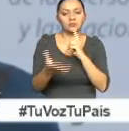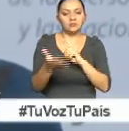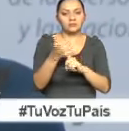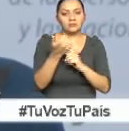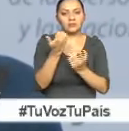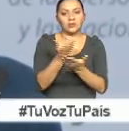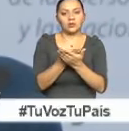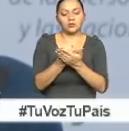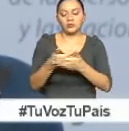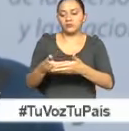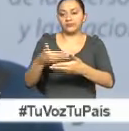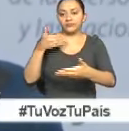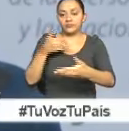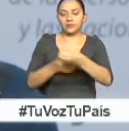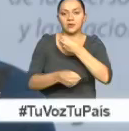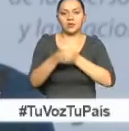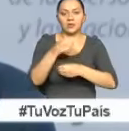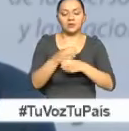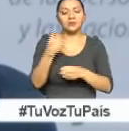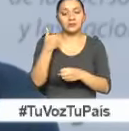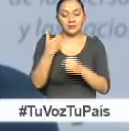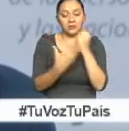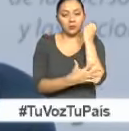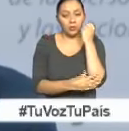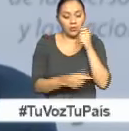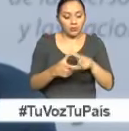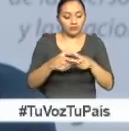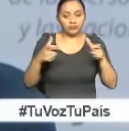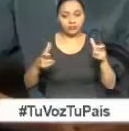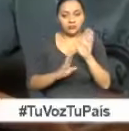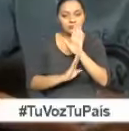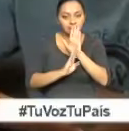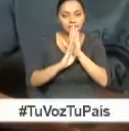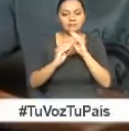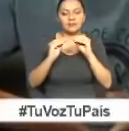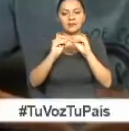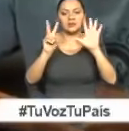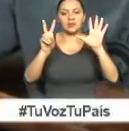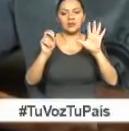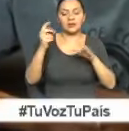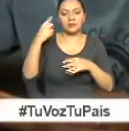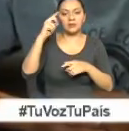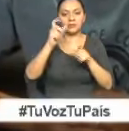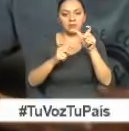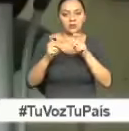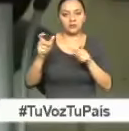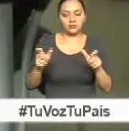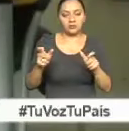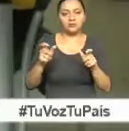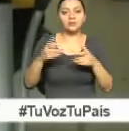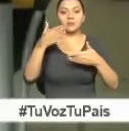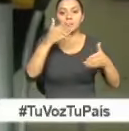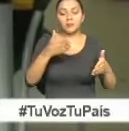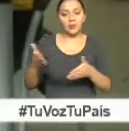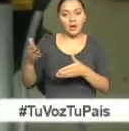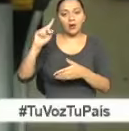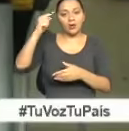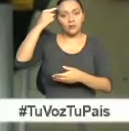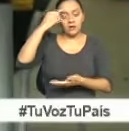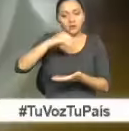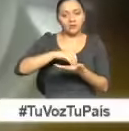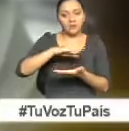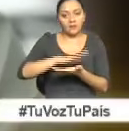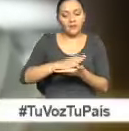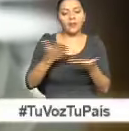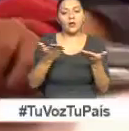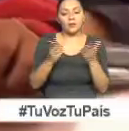última década. Hemos tenido una salida de la pobreza de cerca de 70 millones de personas. Las políticas públicas aplicadas por el Estado ecuatoriano